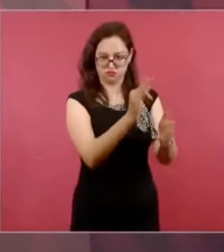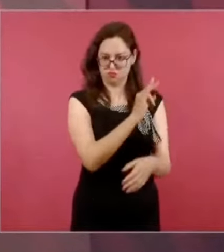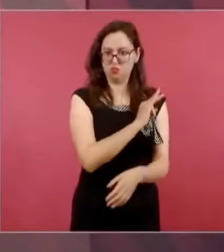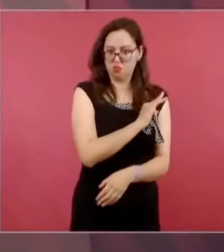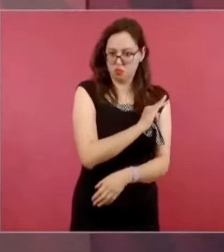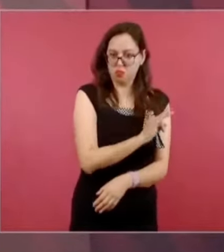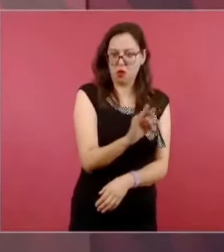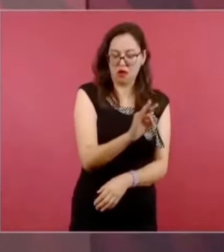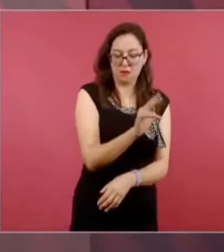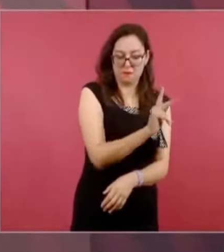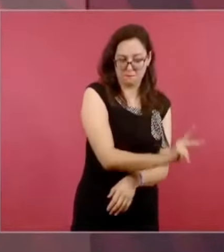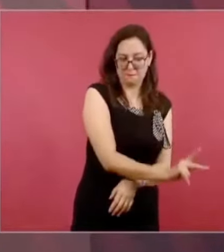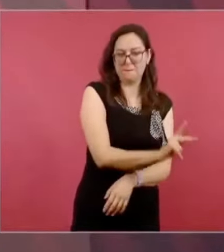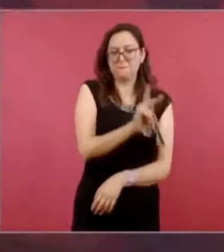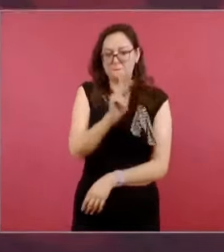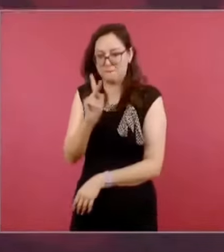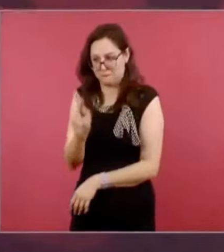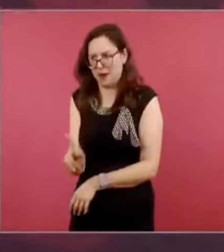pues se marea,